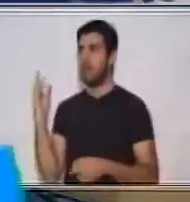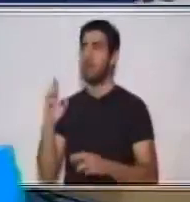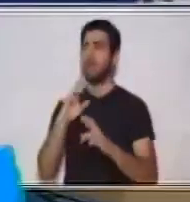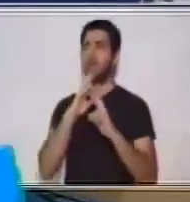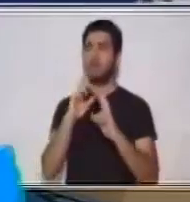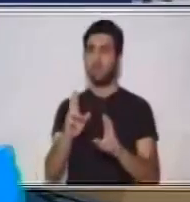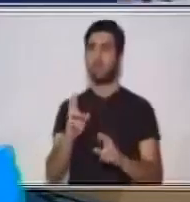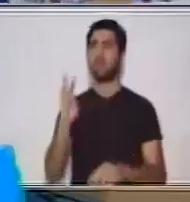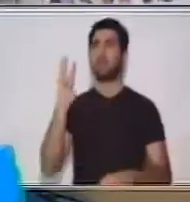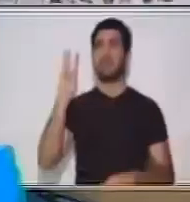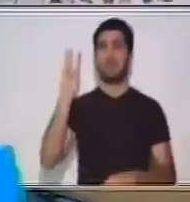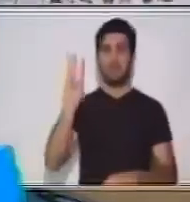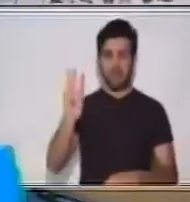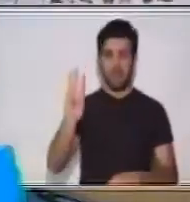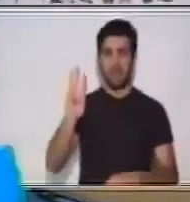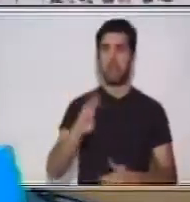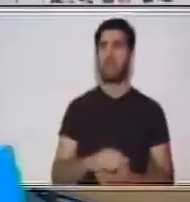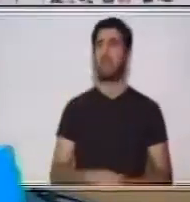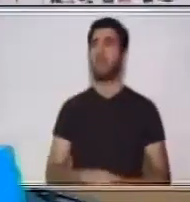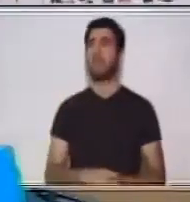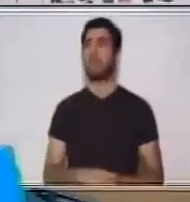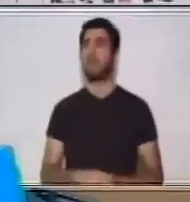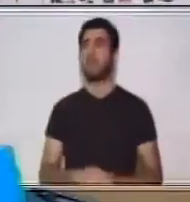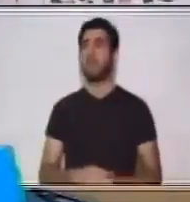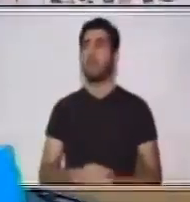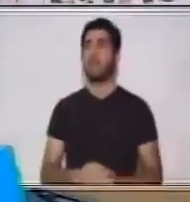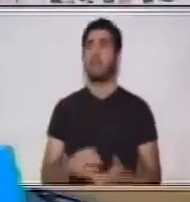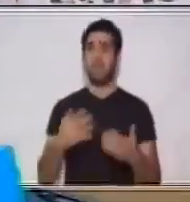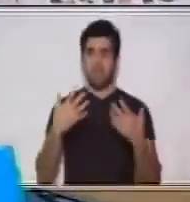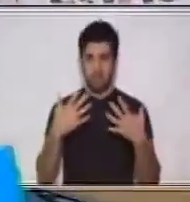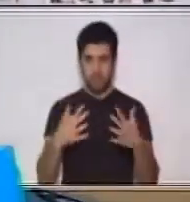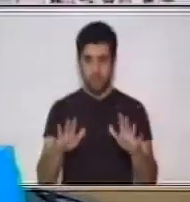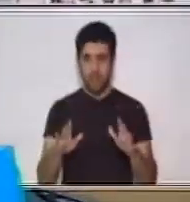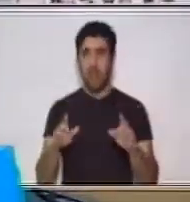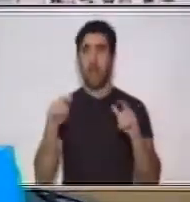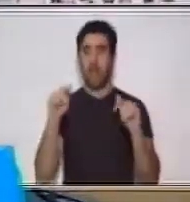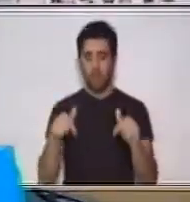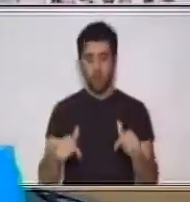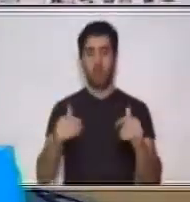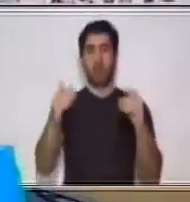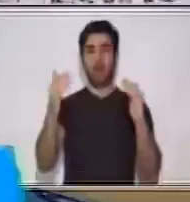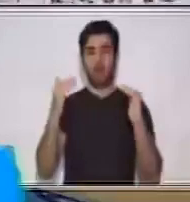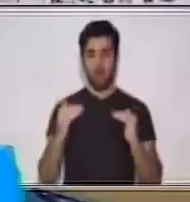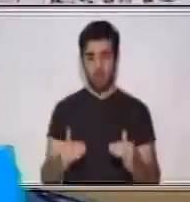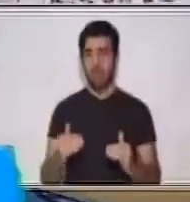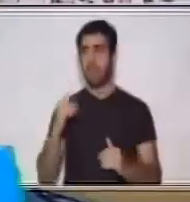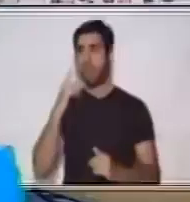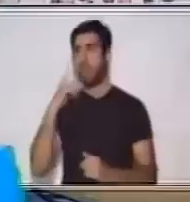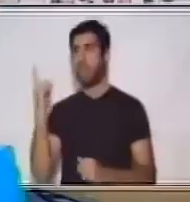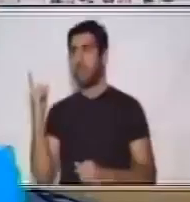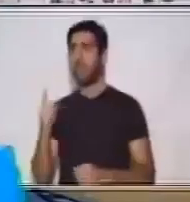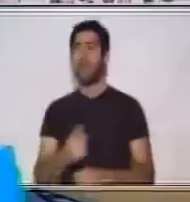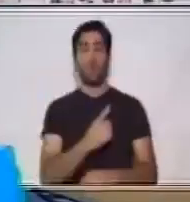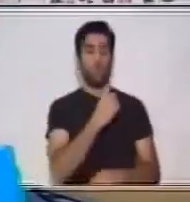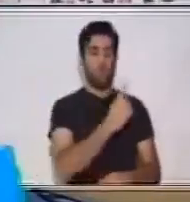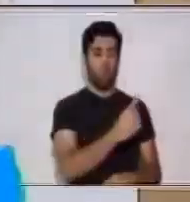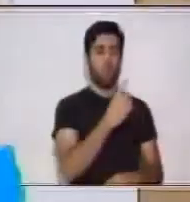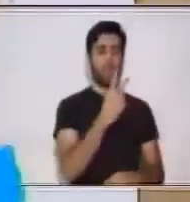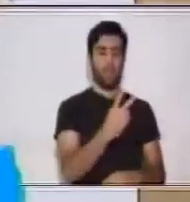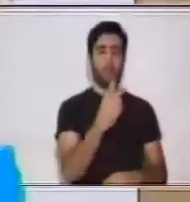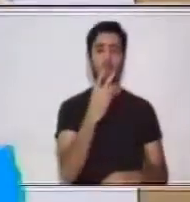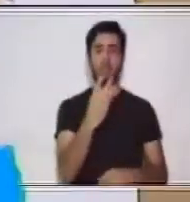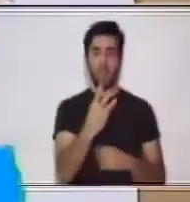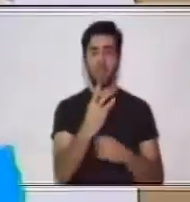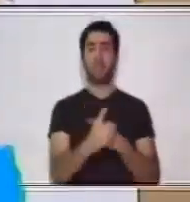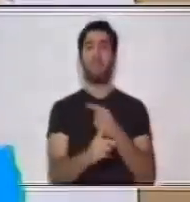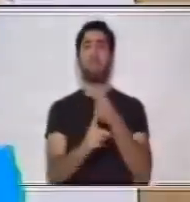3. 3 niños. Ahora acá es 3 niños, 1, 2, 3, más,